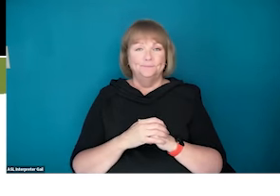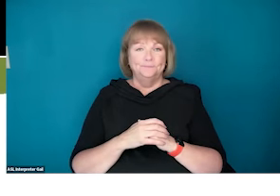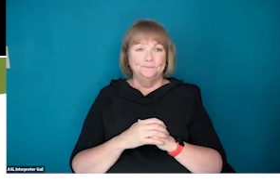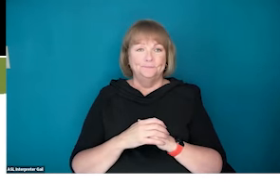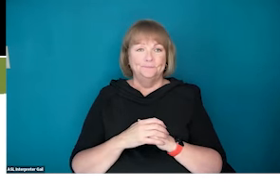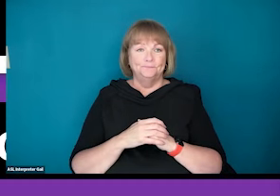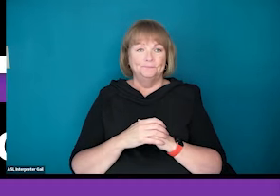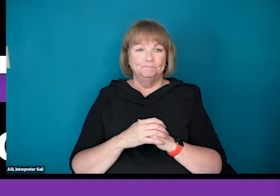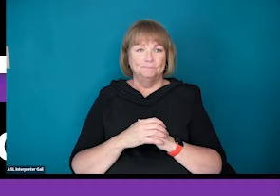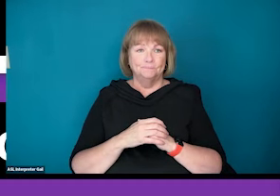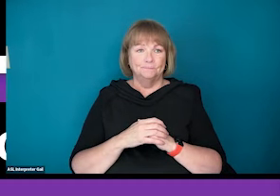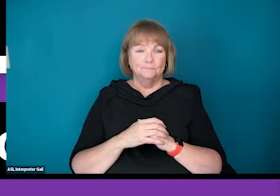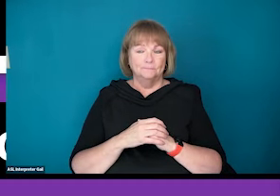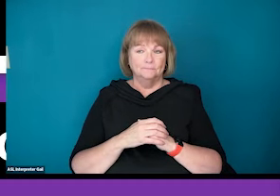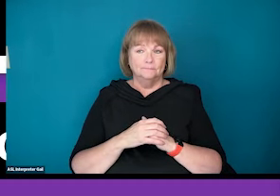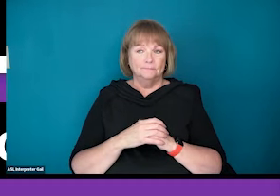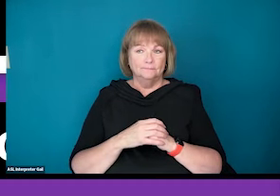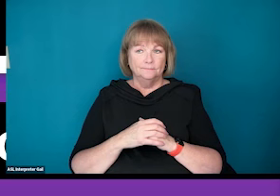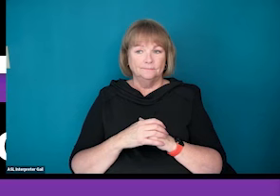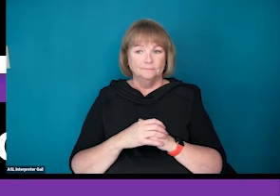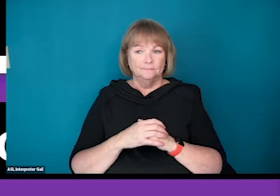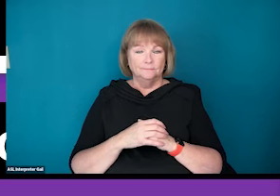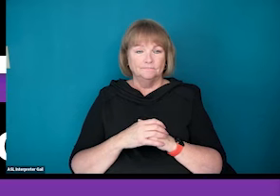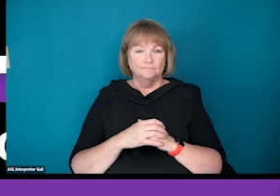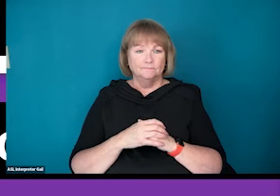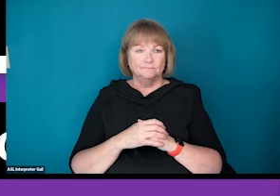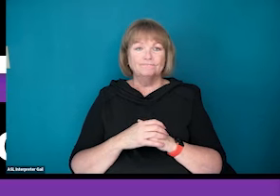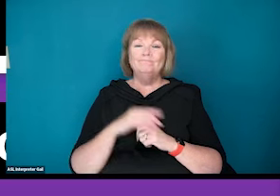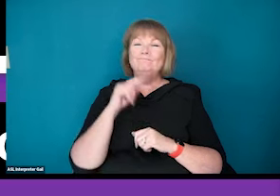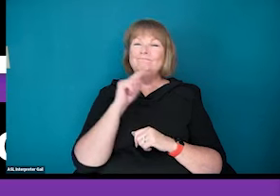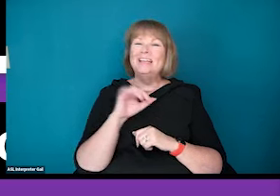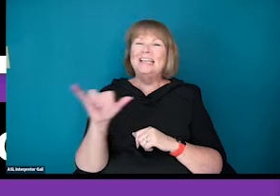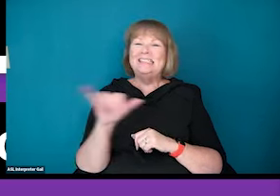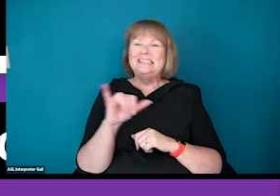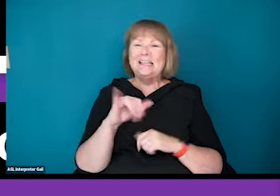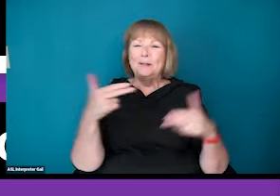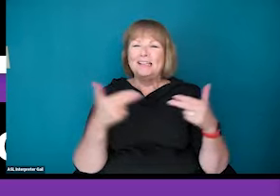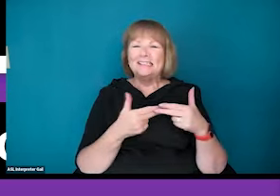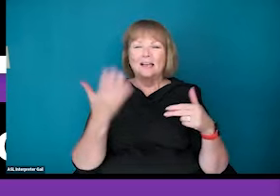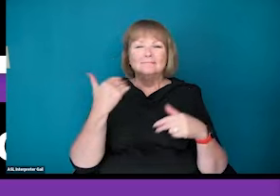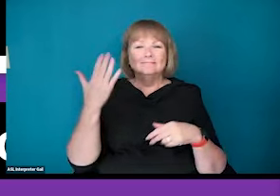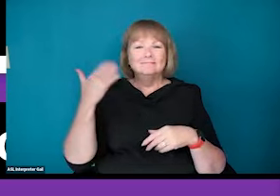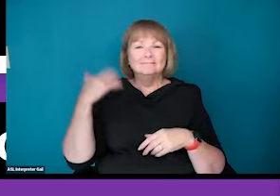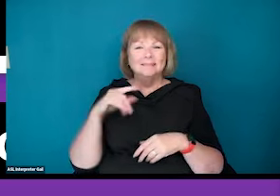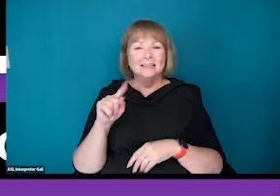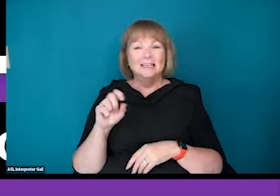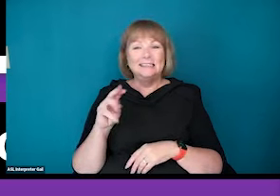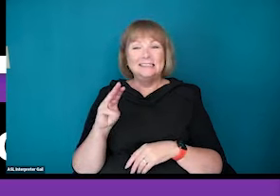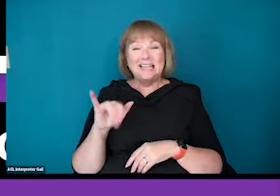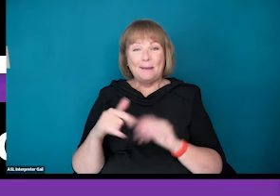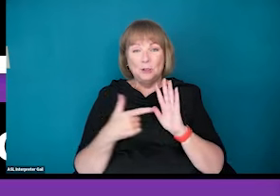eso. Punto más, como nuestros autoabogados pueden usarlo, podemos hablar